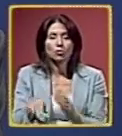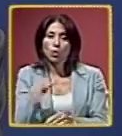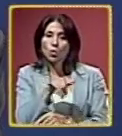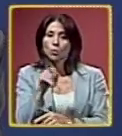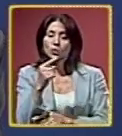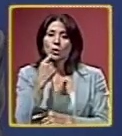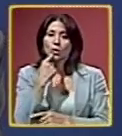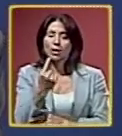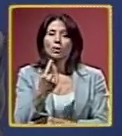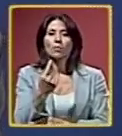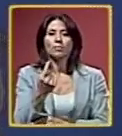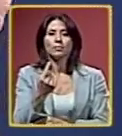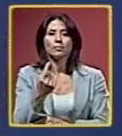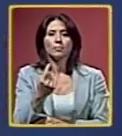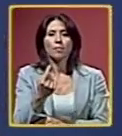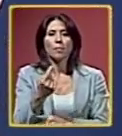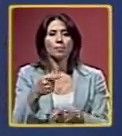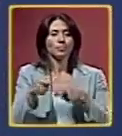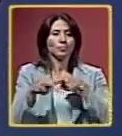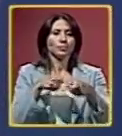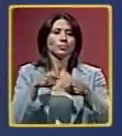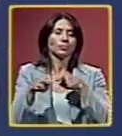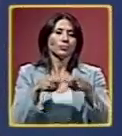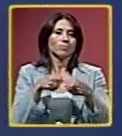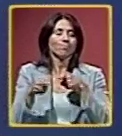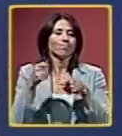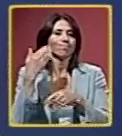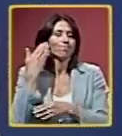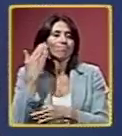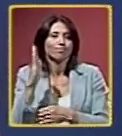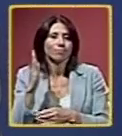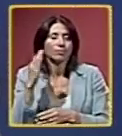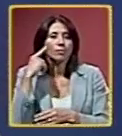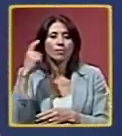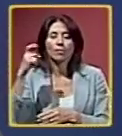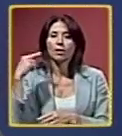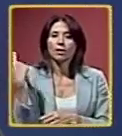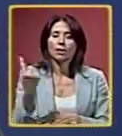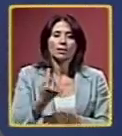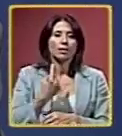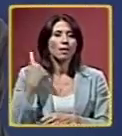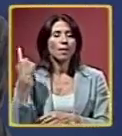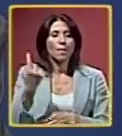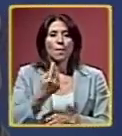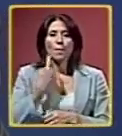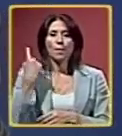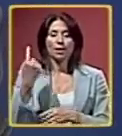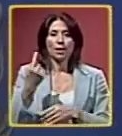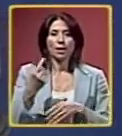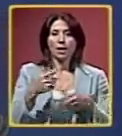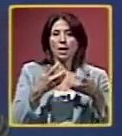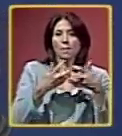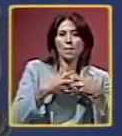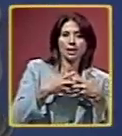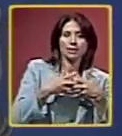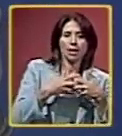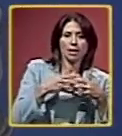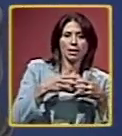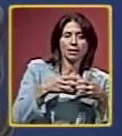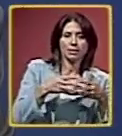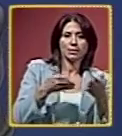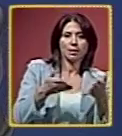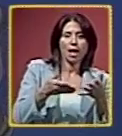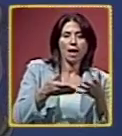señalaba, el regulador nunca los puede saber, porque siempre el que está siendo regulado sabe más que el regulador sobre